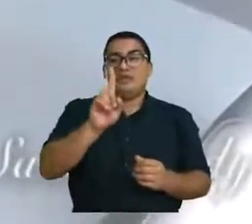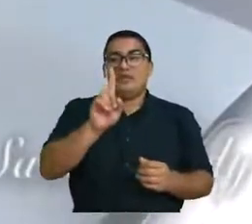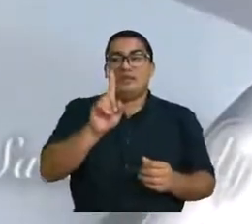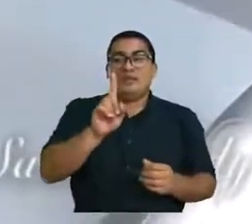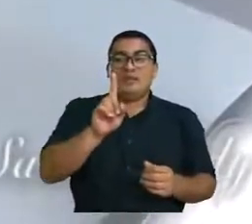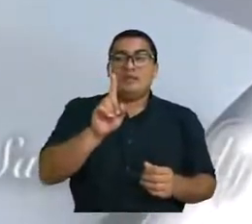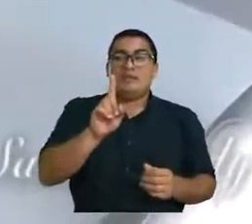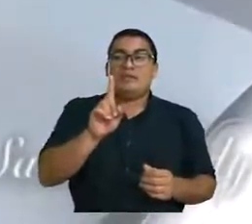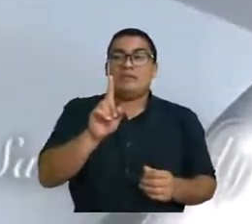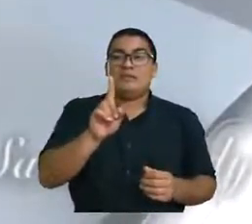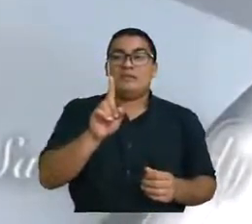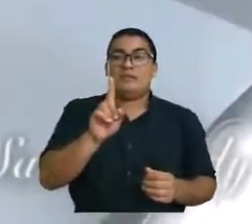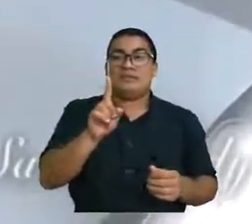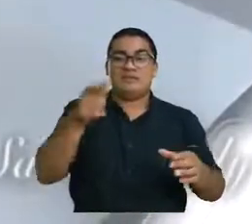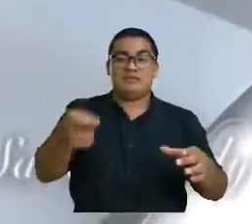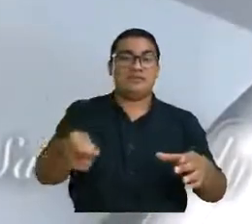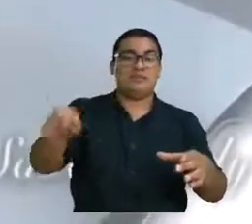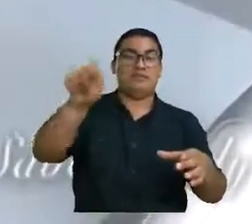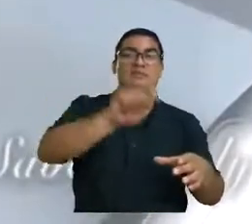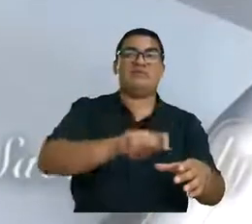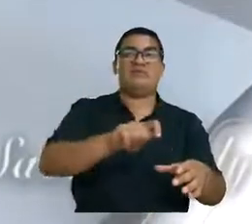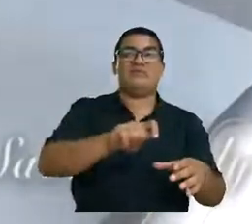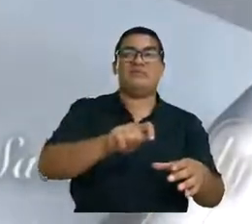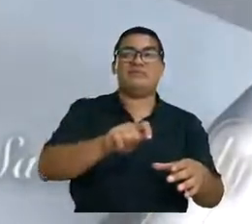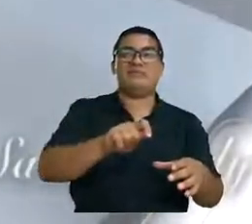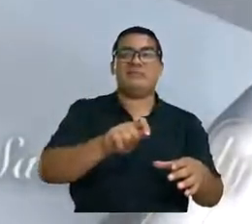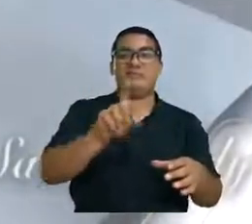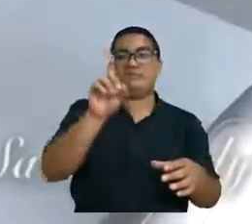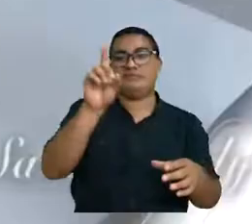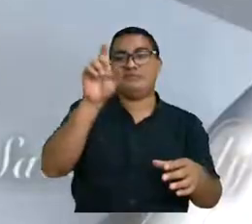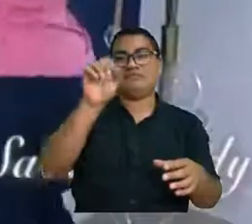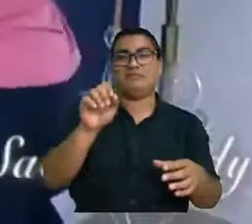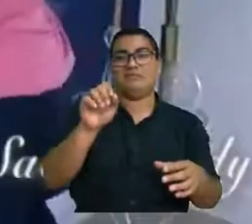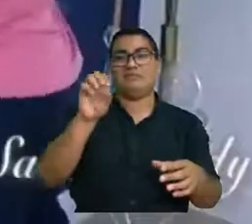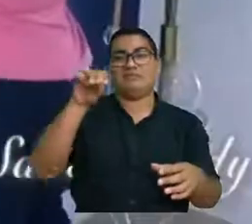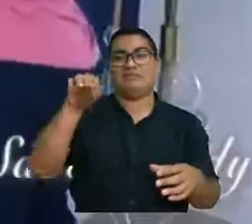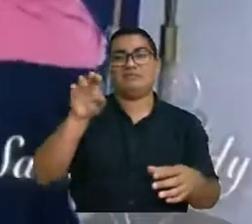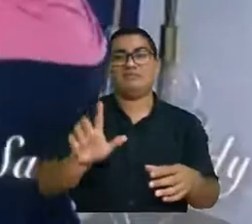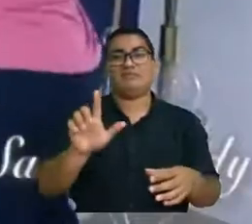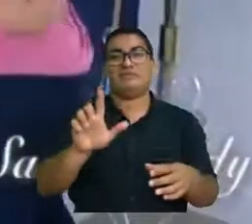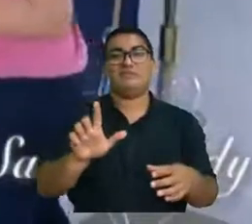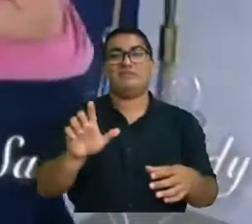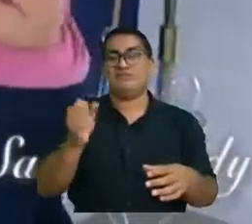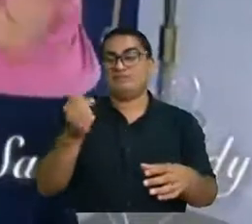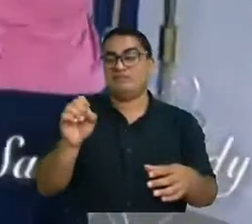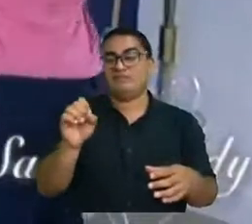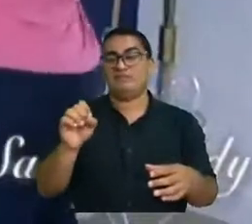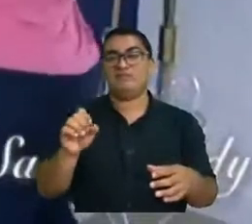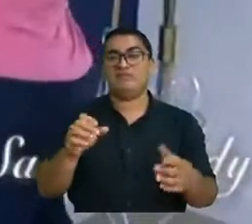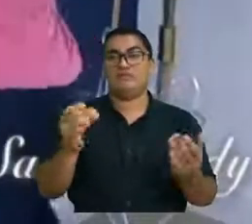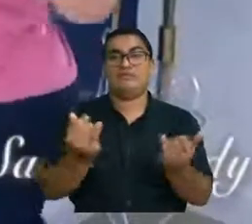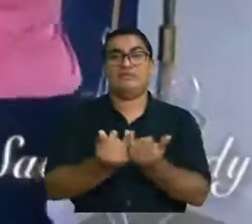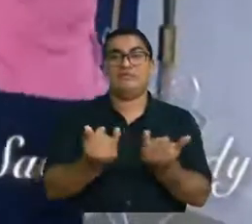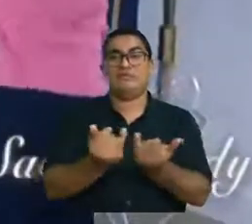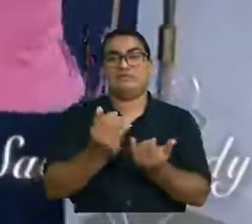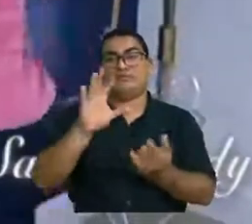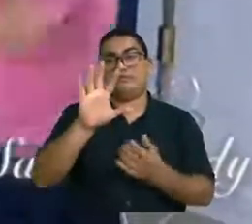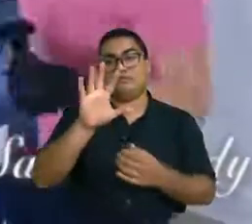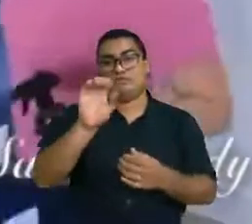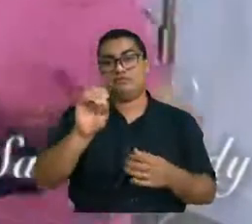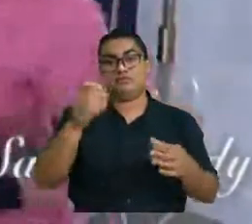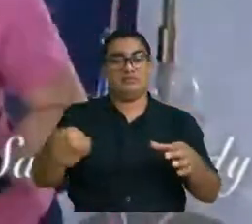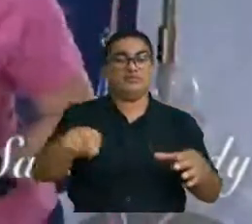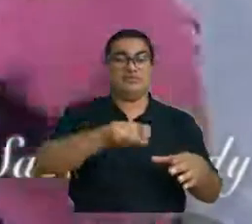10, una cucharada sopera tiene 10 ml, sopera. Entonces, si son 50, son